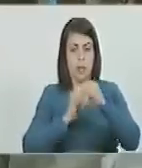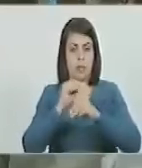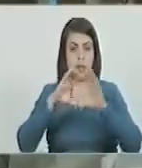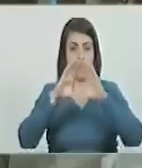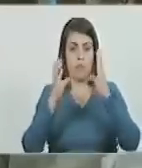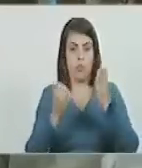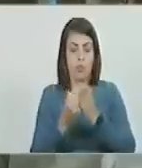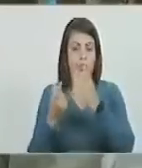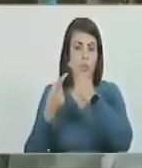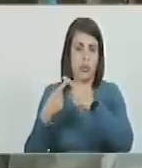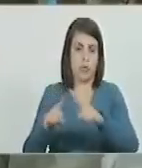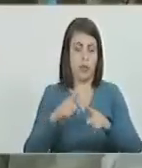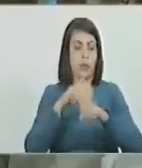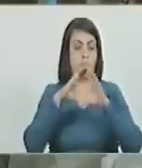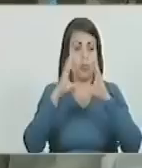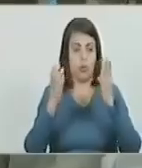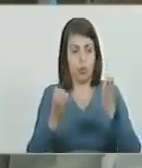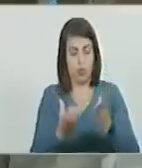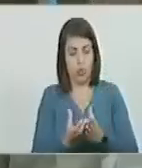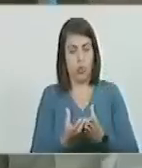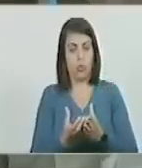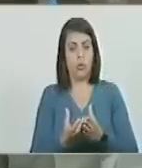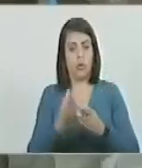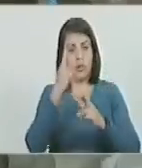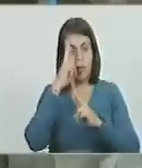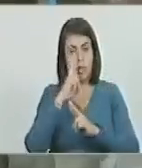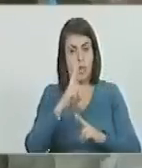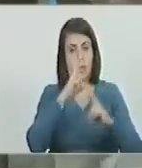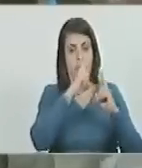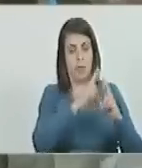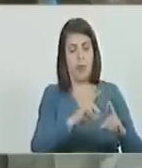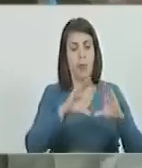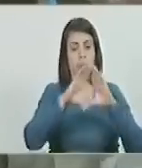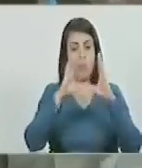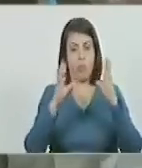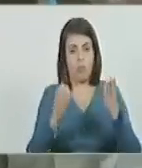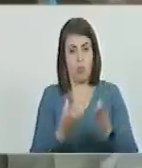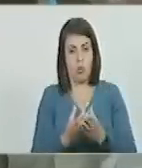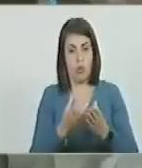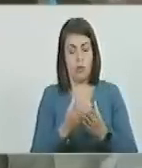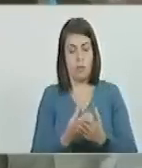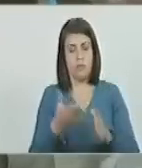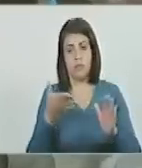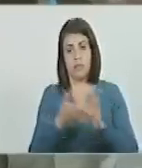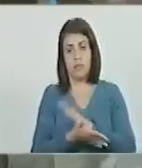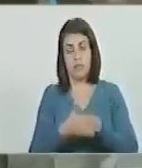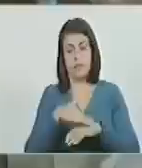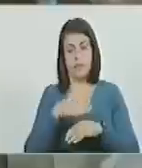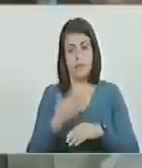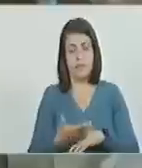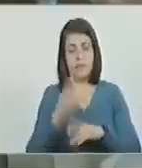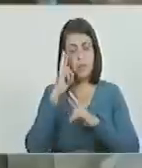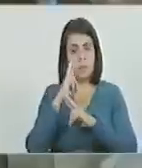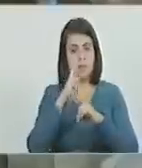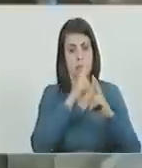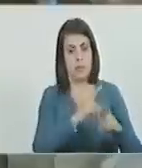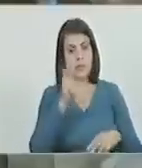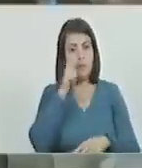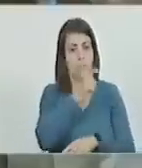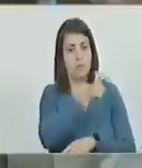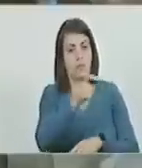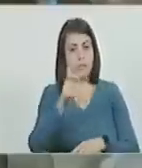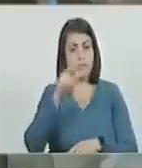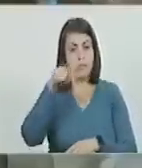mundo diferente, la construcción de un mundo respetuoso, la construcción de un mundo basado en el respeto a la